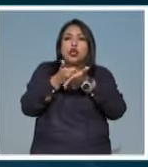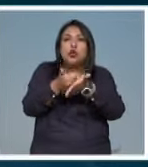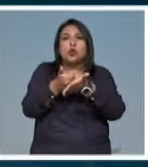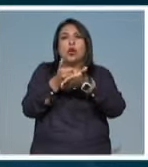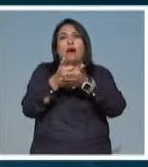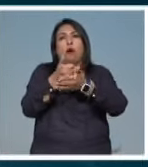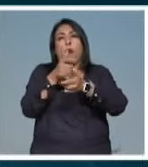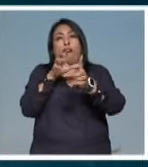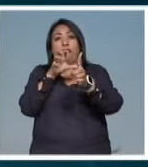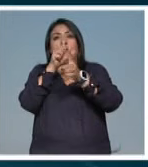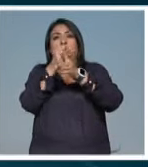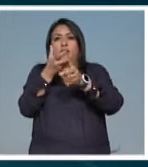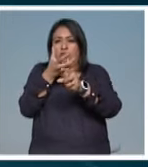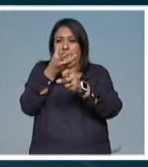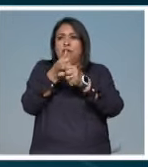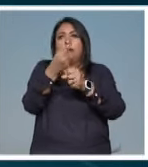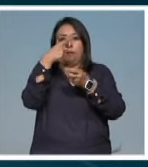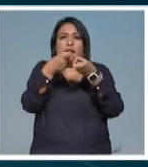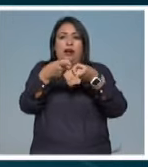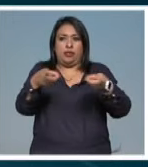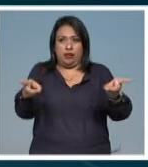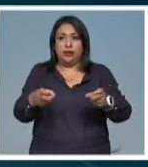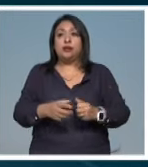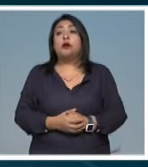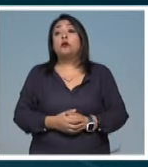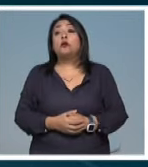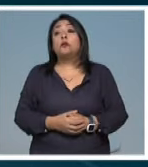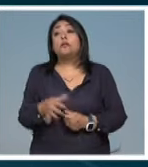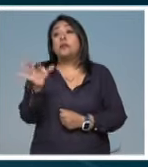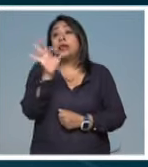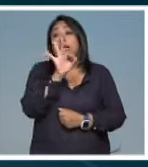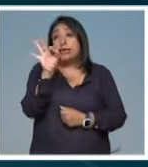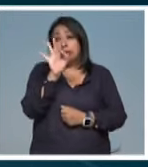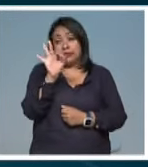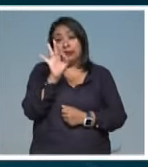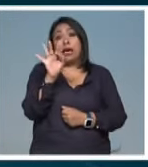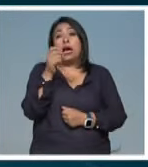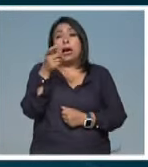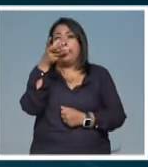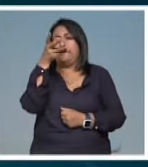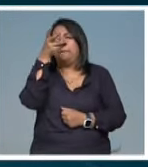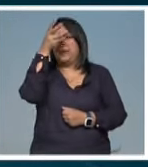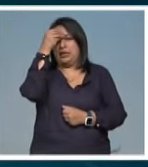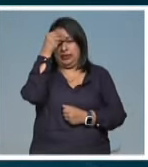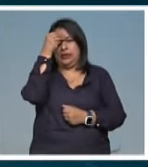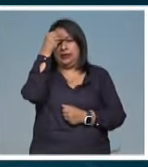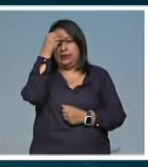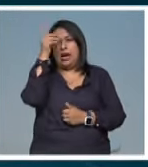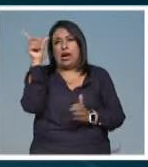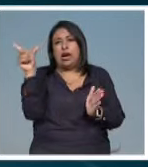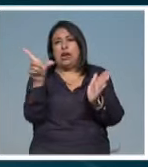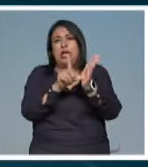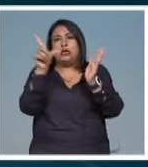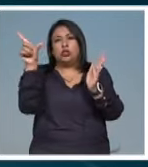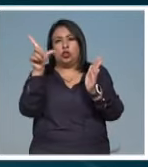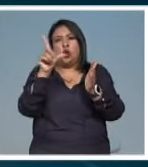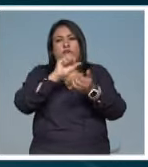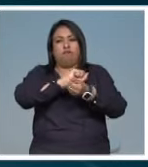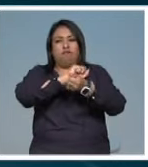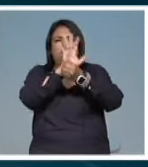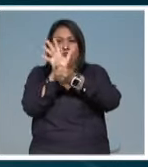los retos que tiene este sector para su desarrollo. Quizá una de las grandes lecciones de la pandemia del COVID